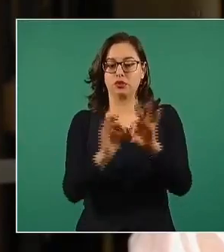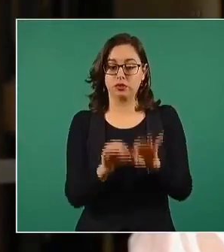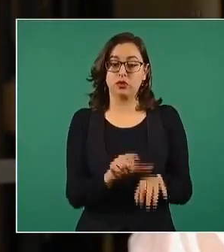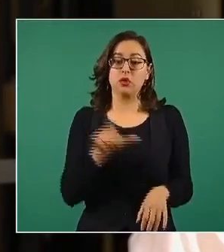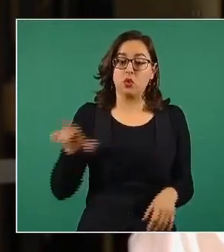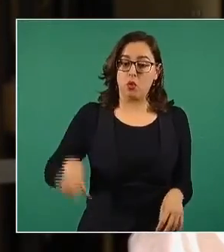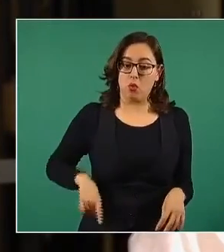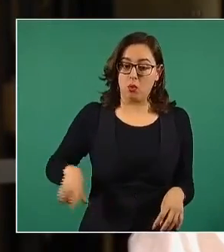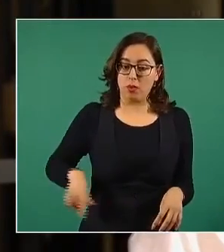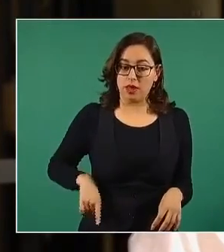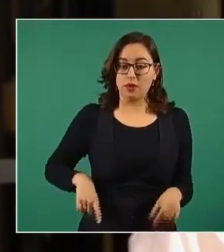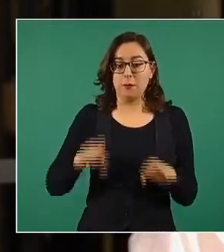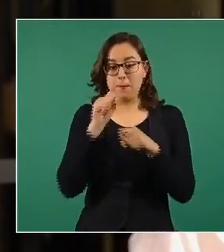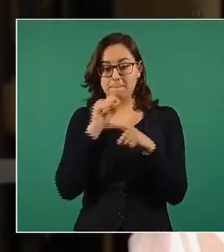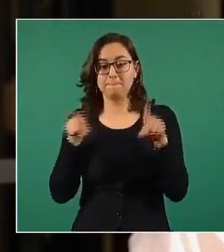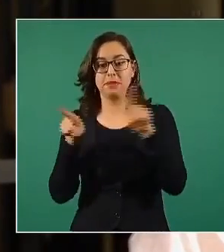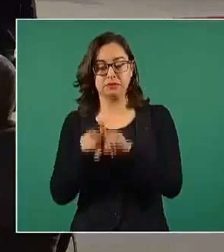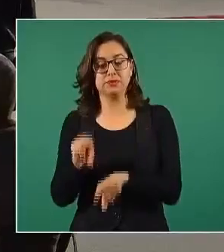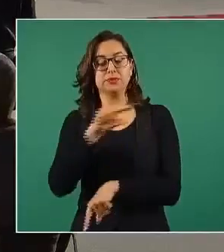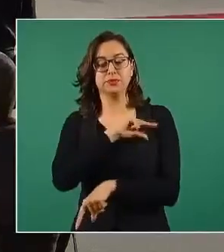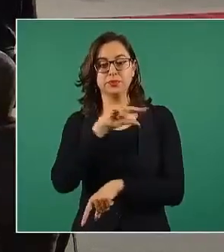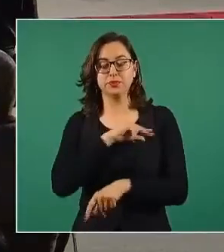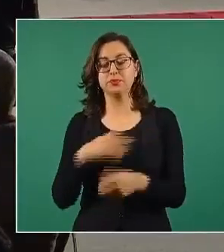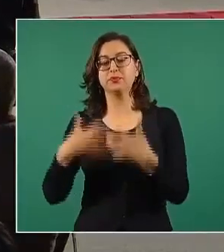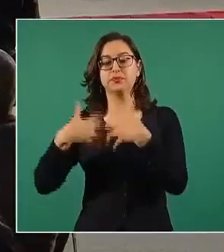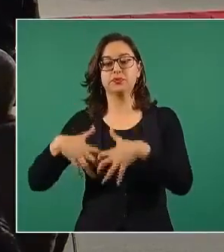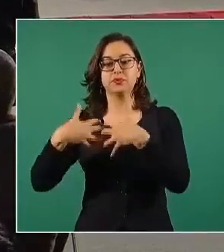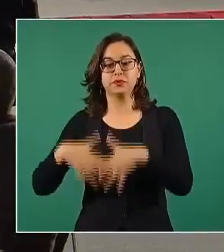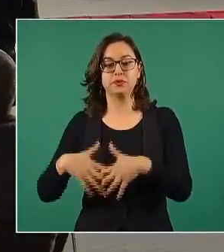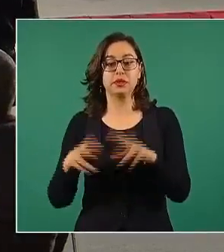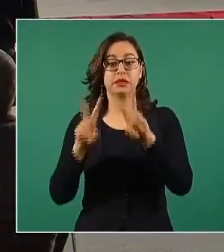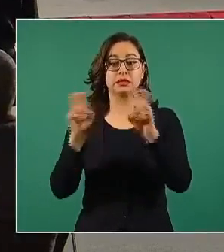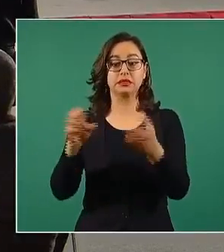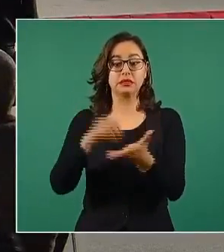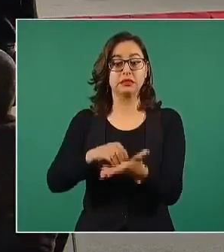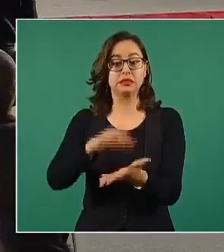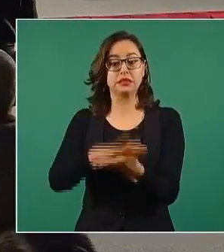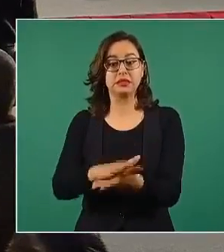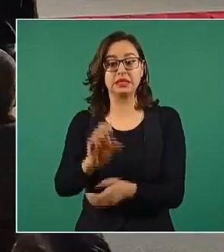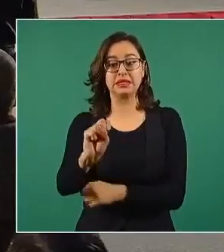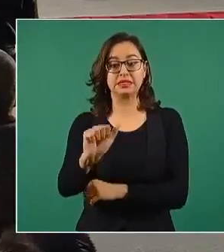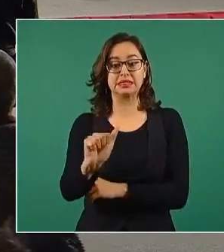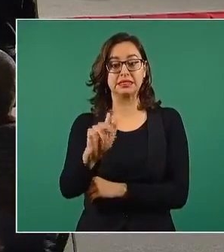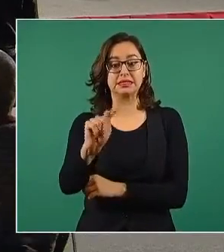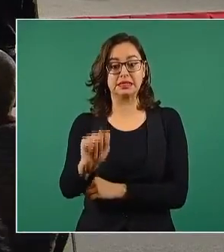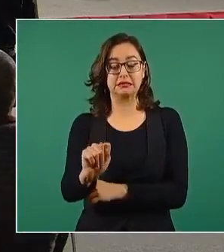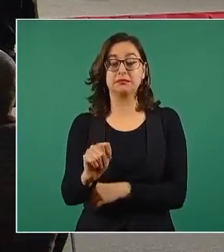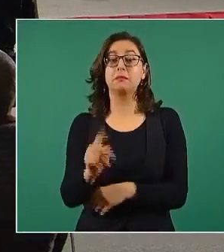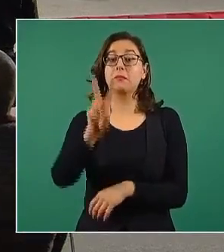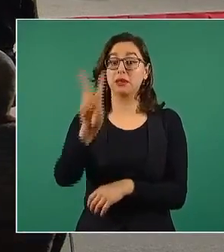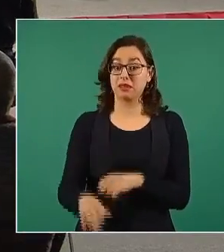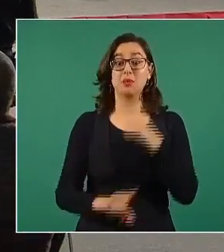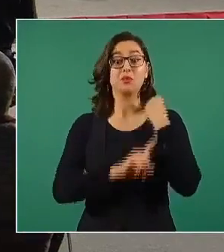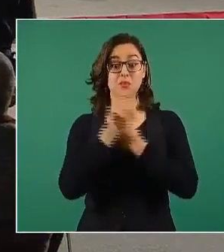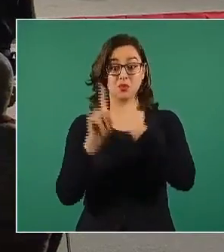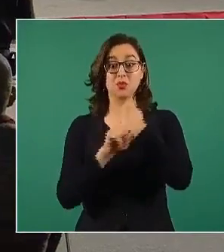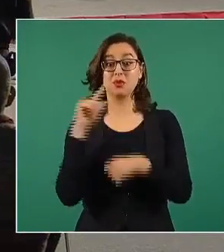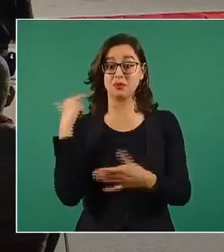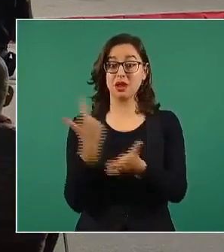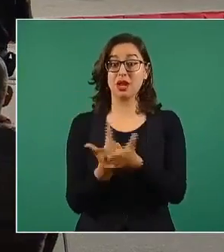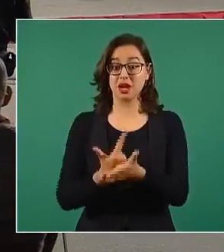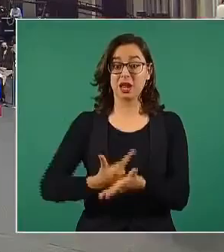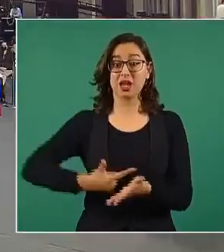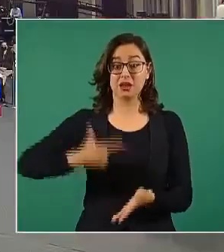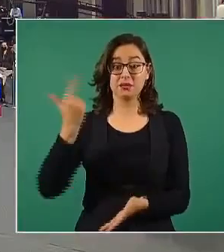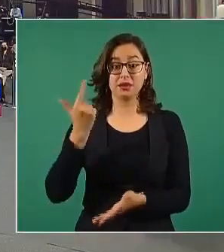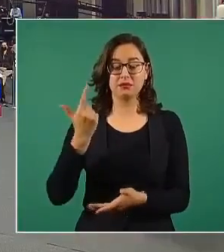como productivo, con la cita del SAT. Dice que es un serio problema.